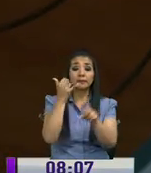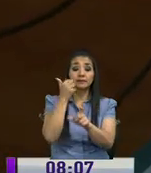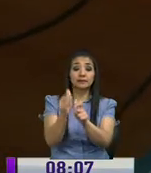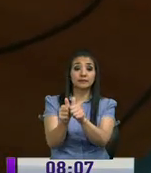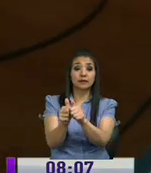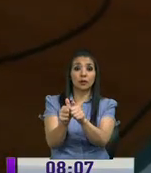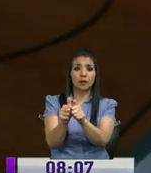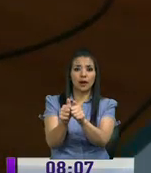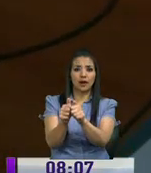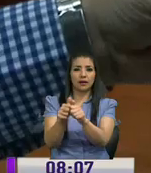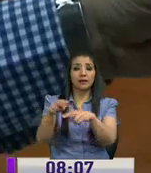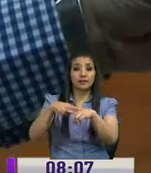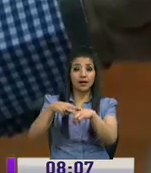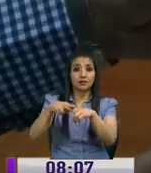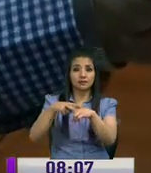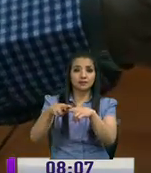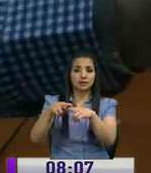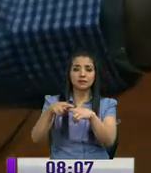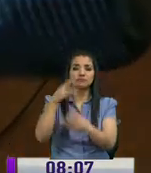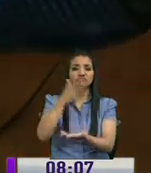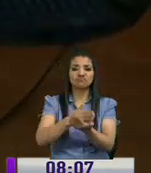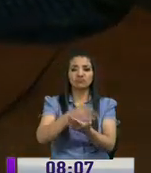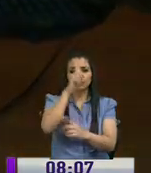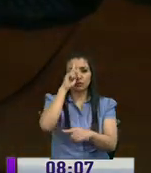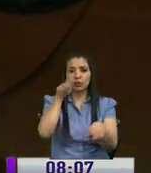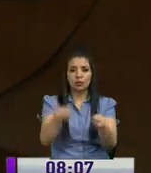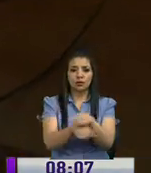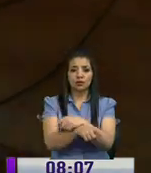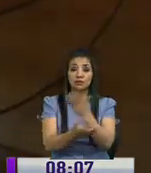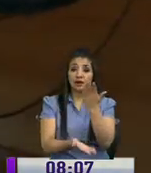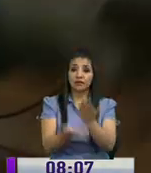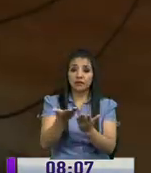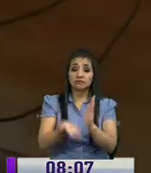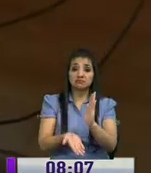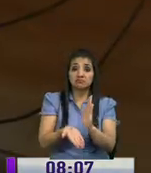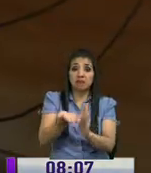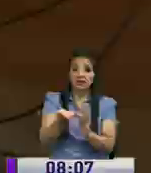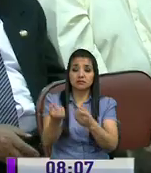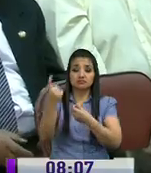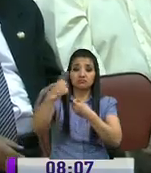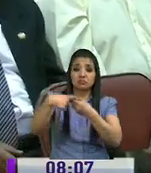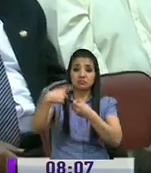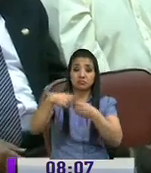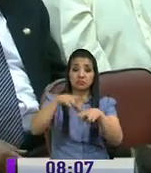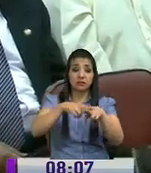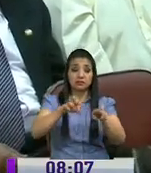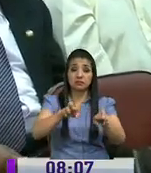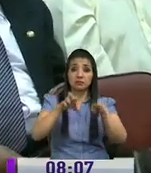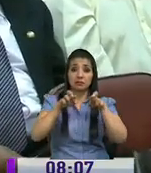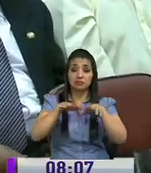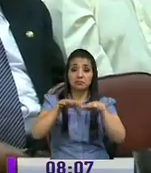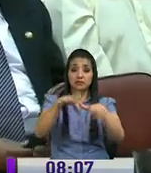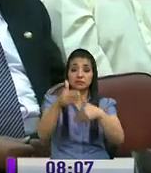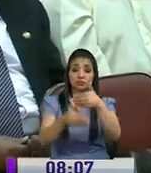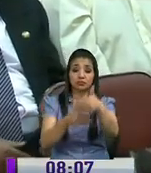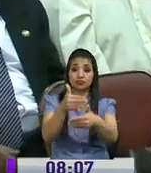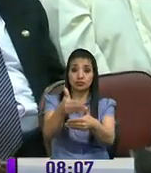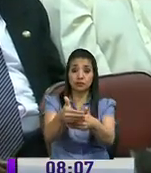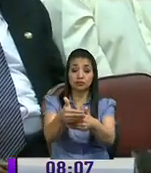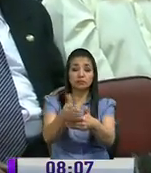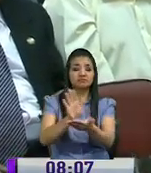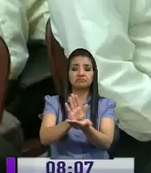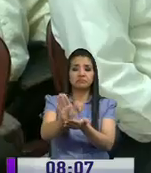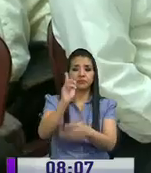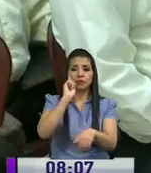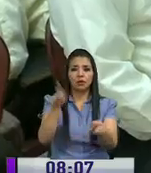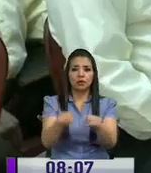como Uber y Cabify. Además, aseguraron que un posible incremento en el cupo de unidades que se podrían incorporar en el proceso de regularización